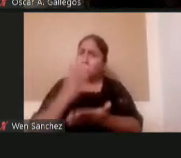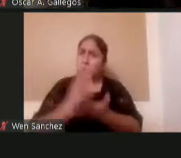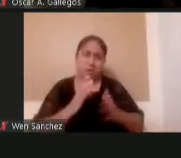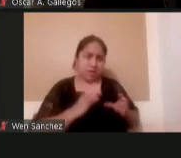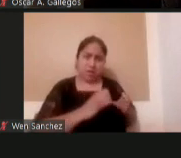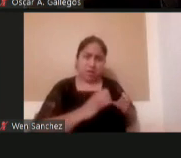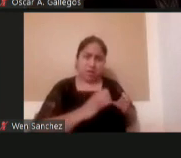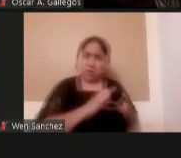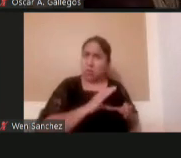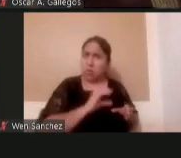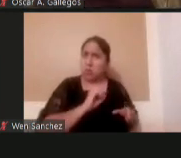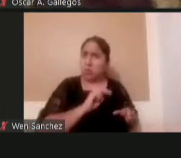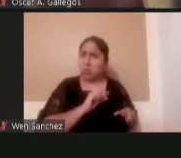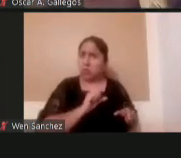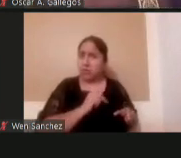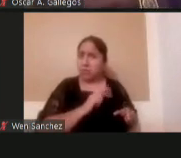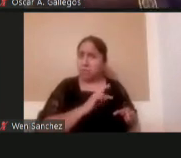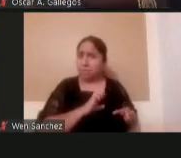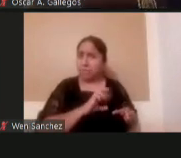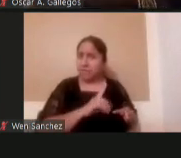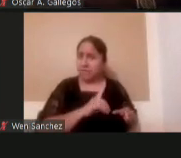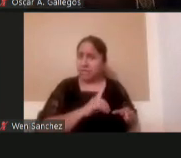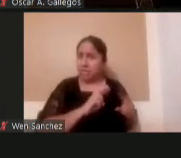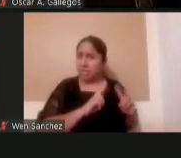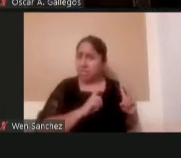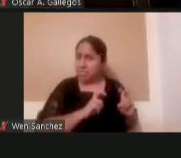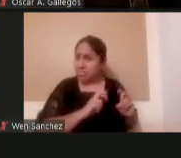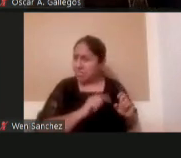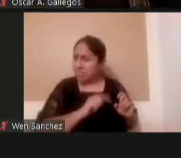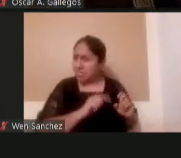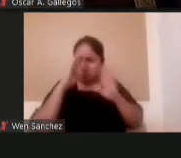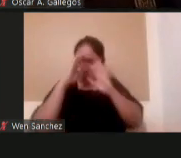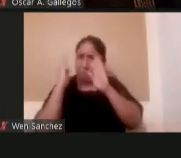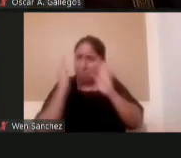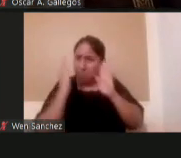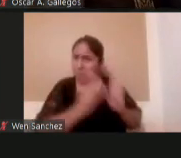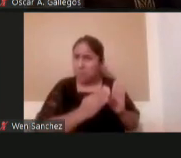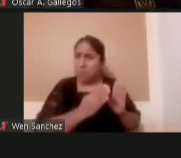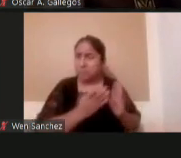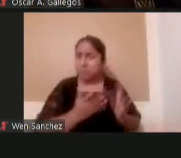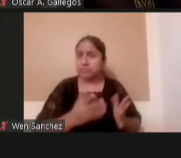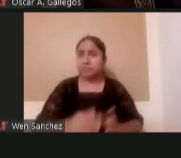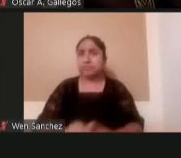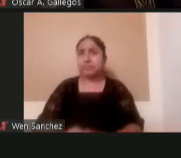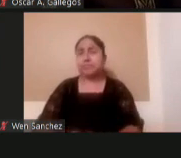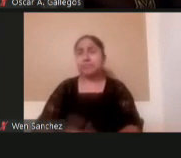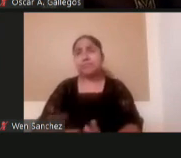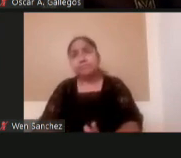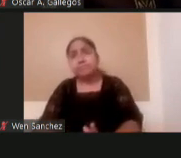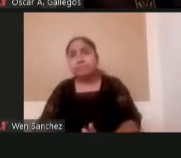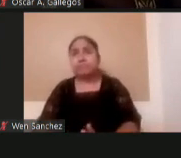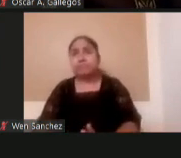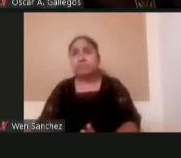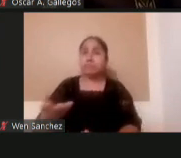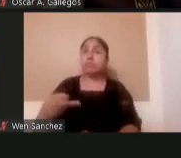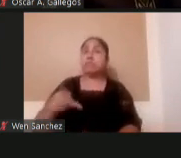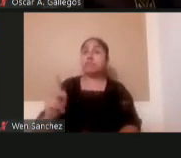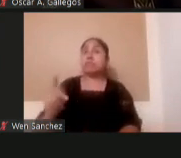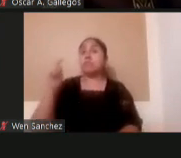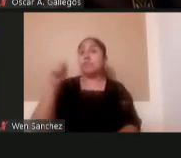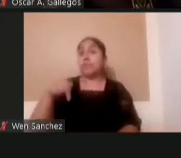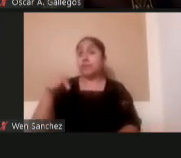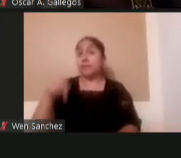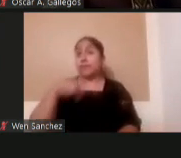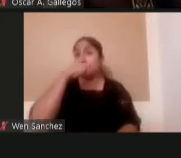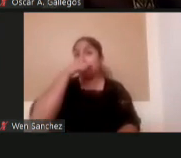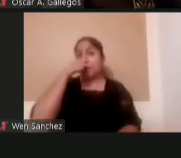sí es importante que el gobierno federal conozca el sentir de la máxima autoridad de Ciudad Juárez sobre el tema, y sí